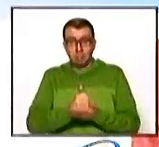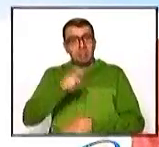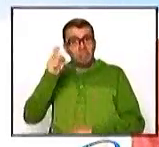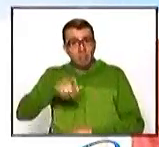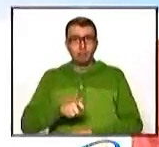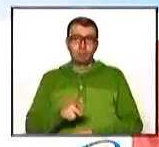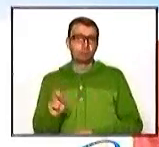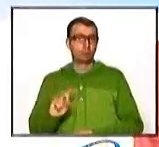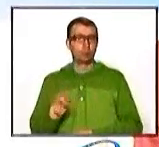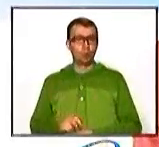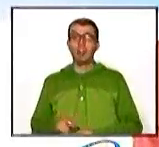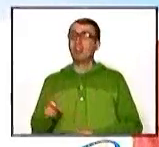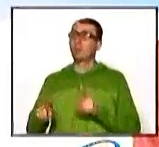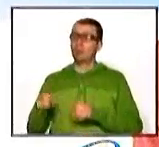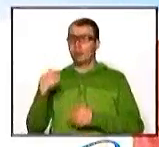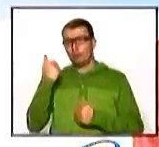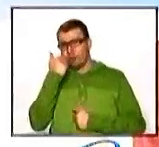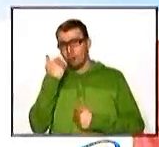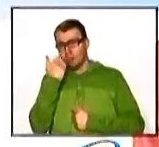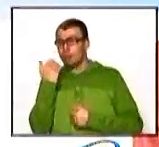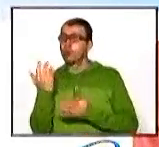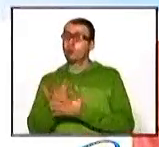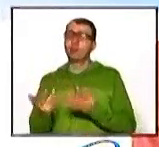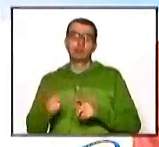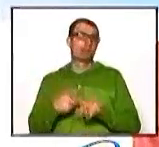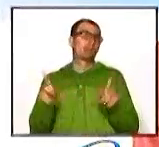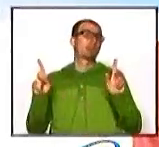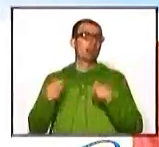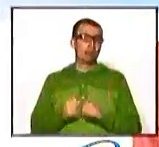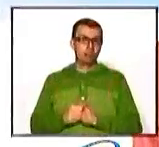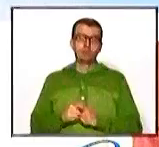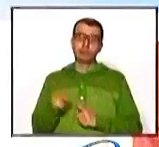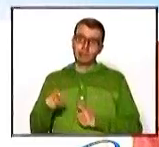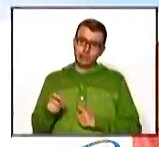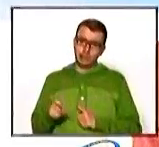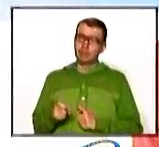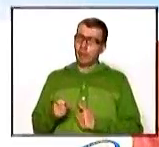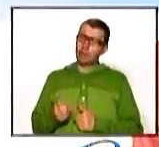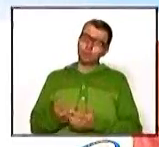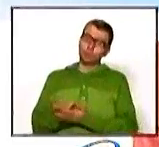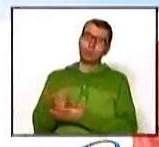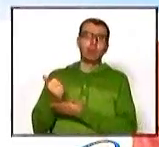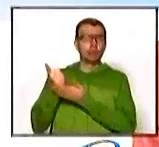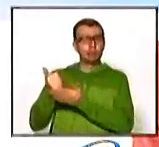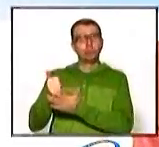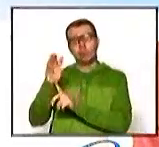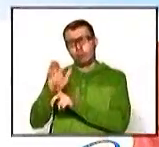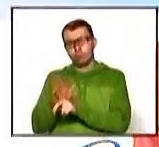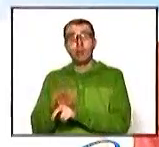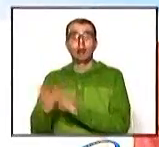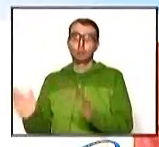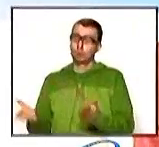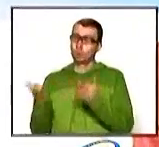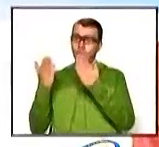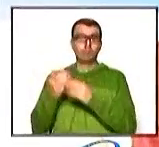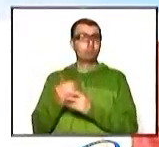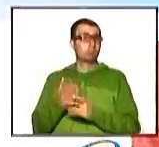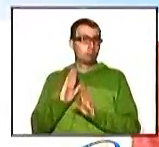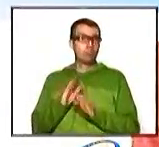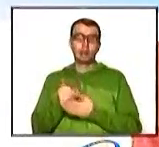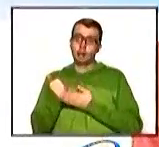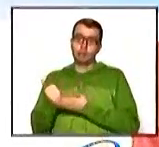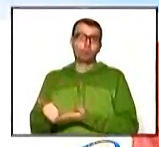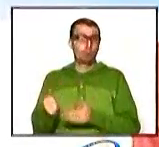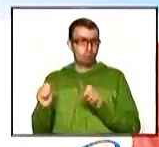Hay enfermedades que necesitan cosas muy distintas al creer que pues es tomes esto el resto de la vida y ya. El amor.